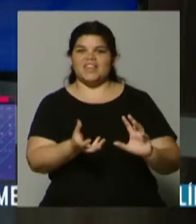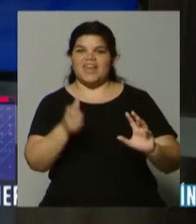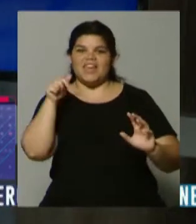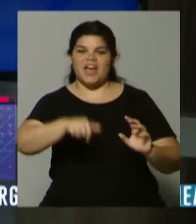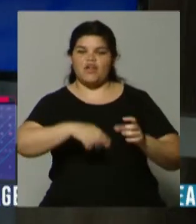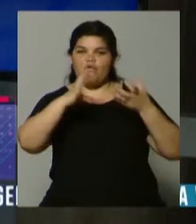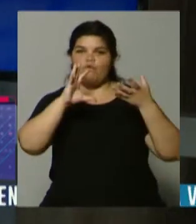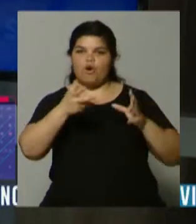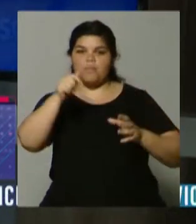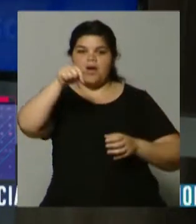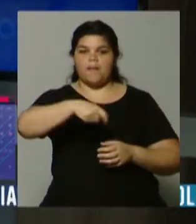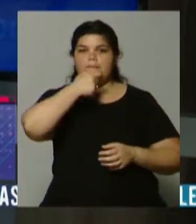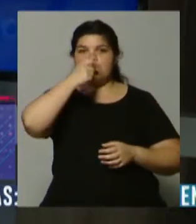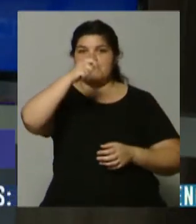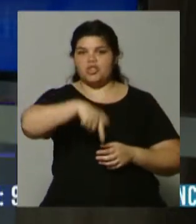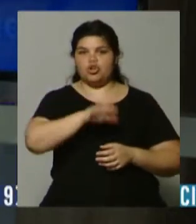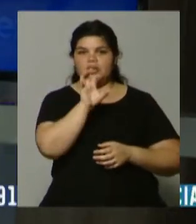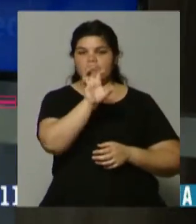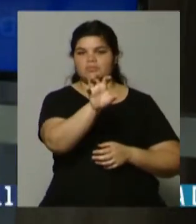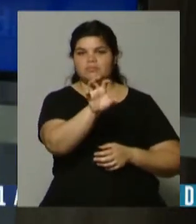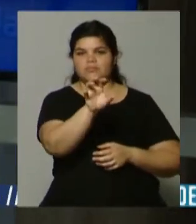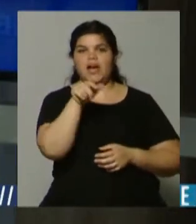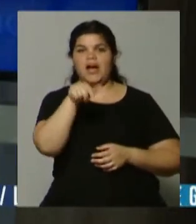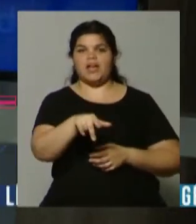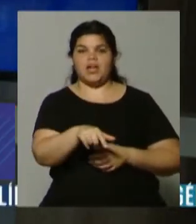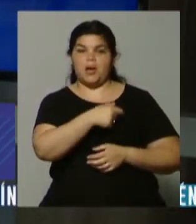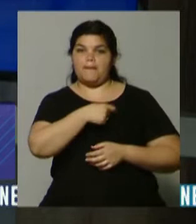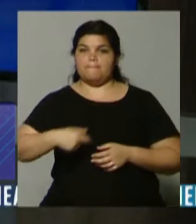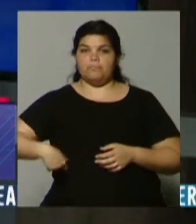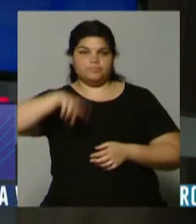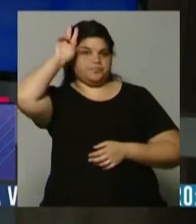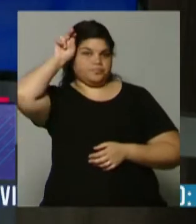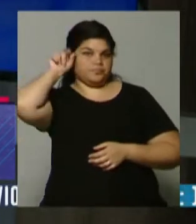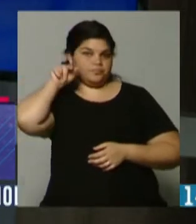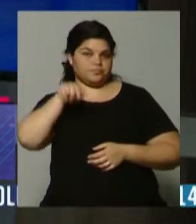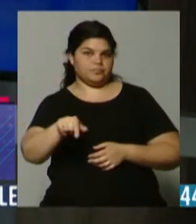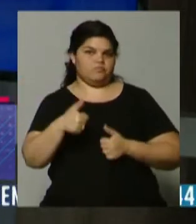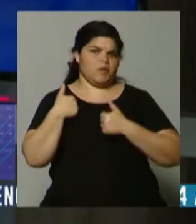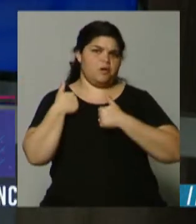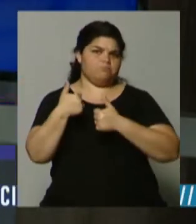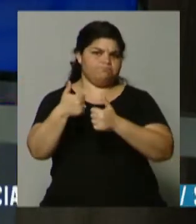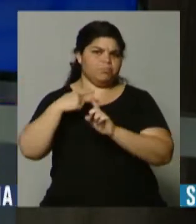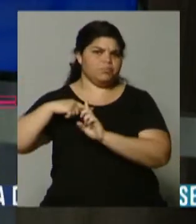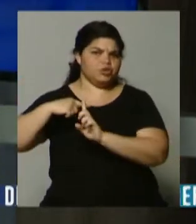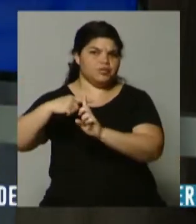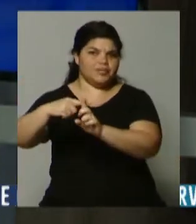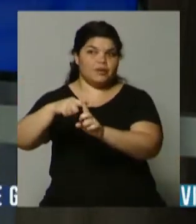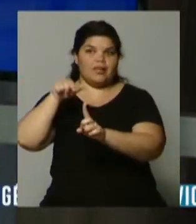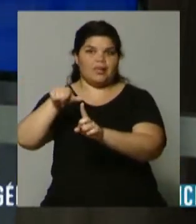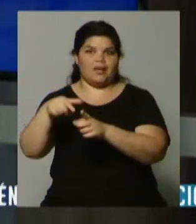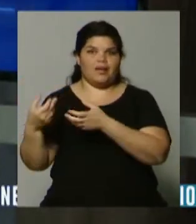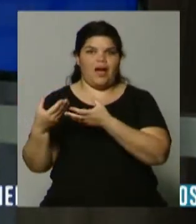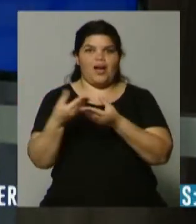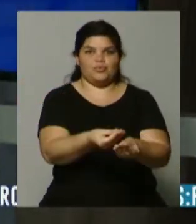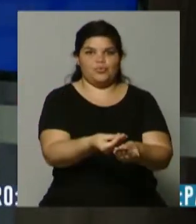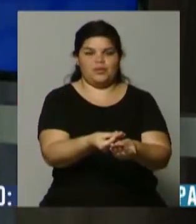mucho que ver con capitalizar la buena imagen positiva de Cornejo. Es poco frecuente que un gobernador deje la gobernación